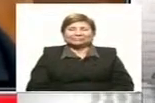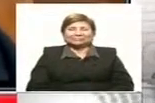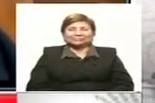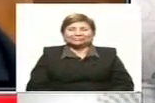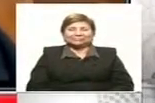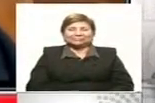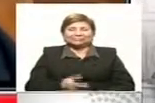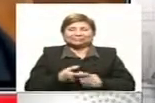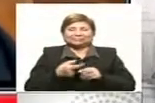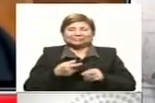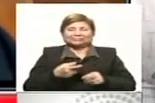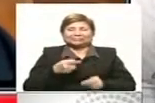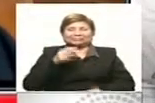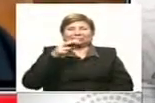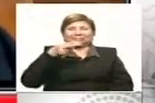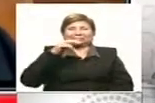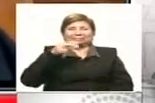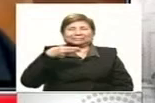desde la ciudad de Piura, Heidi.